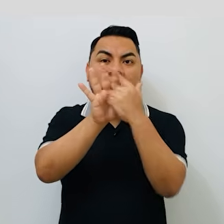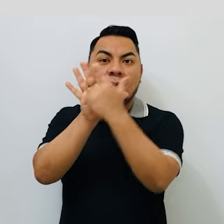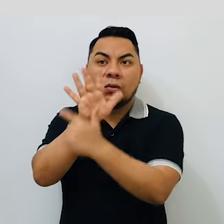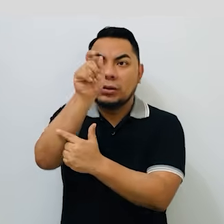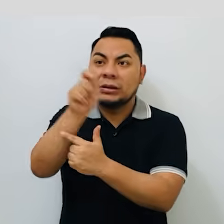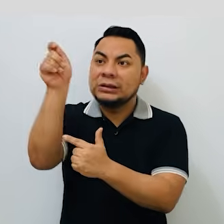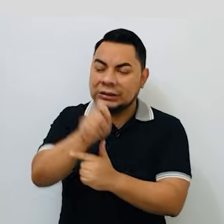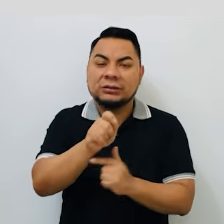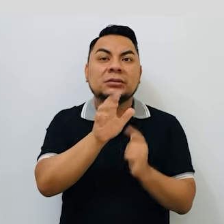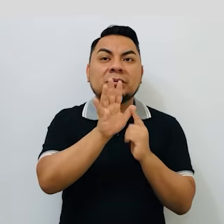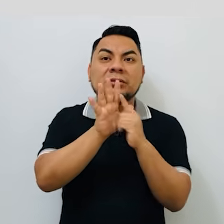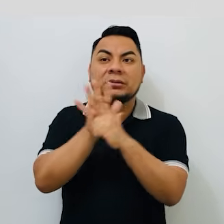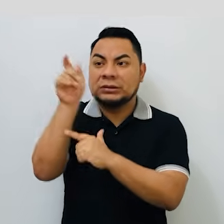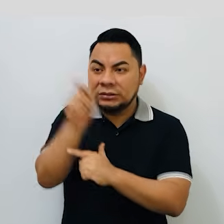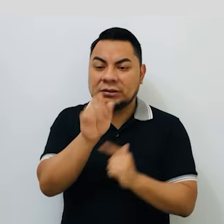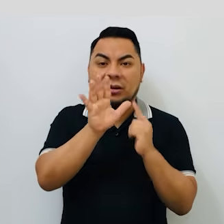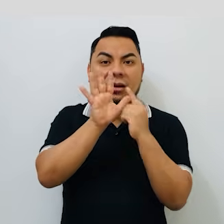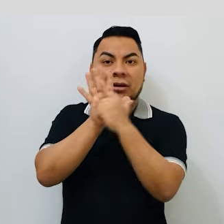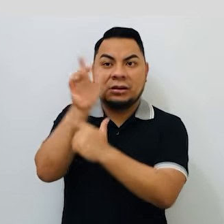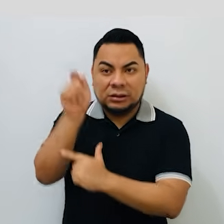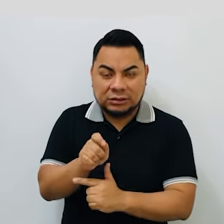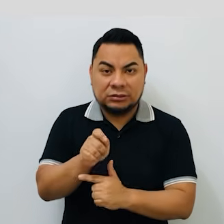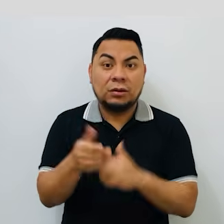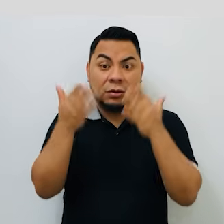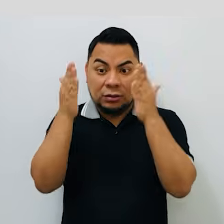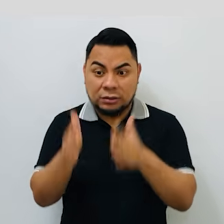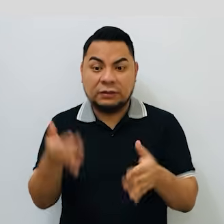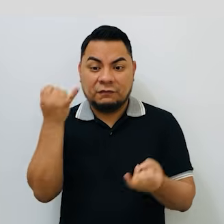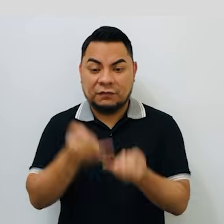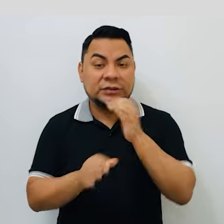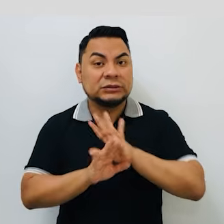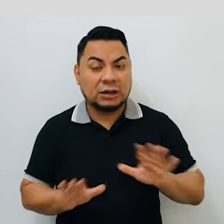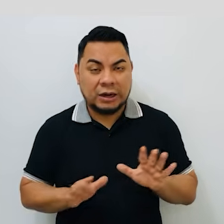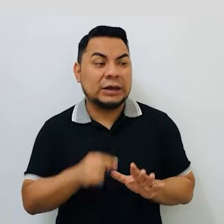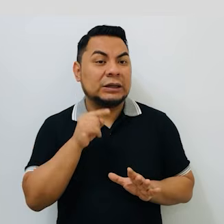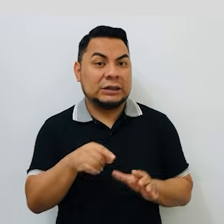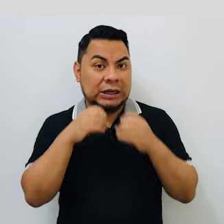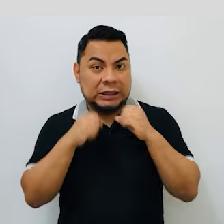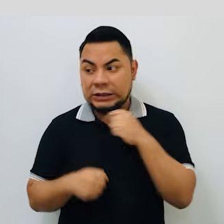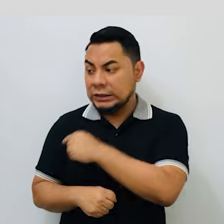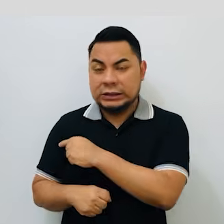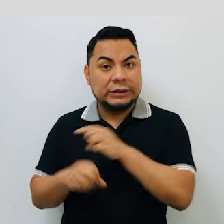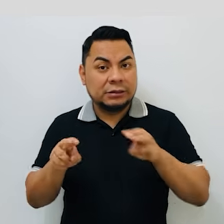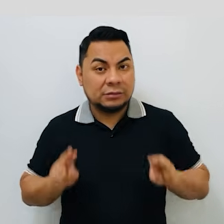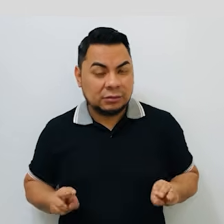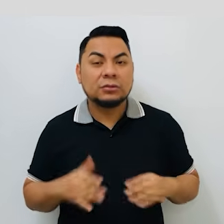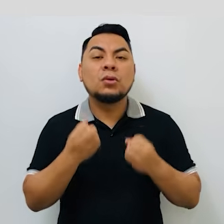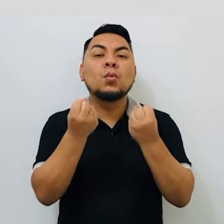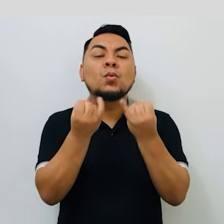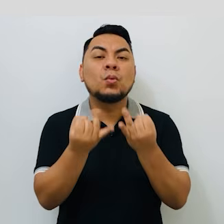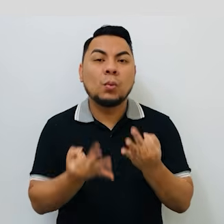5. Una vez terminado el escrutinio de las cédulas, en cada hoja borrador, la secretaria o el